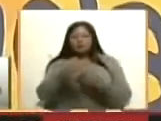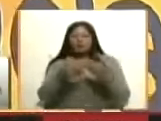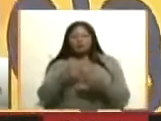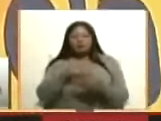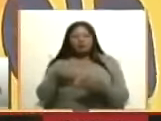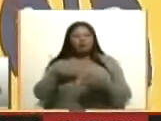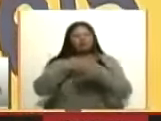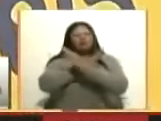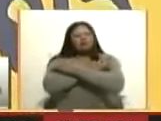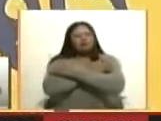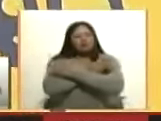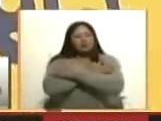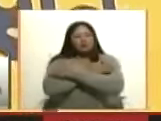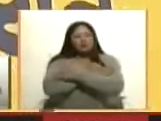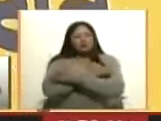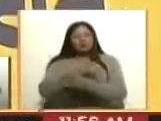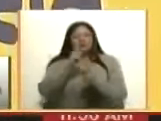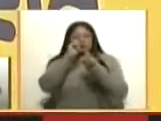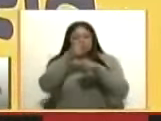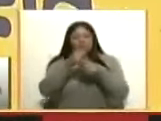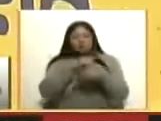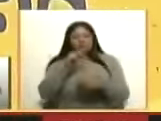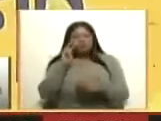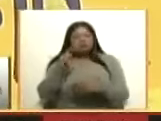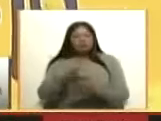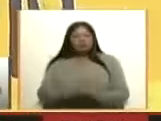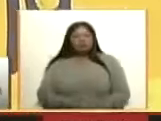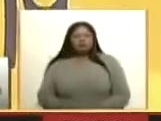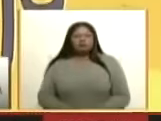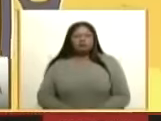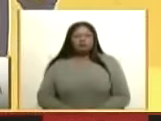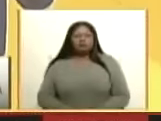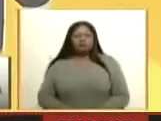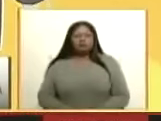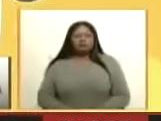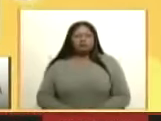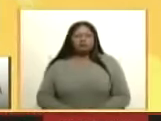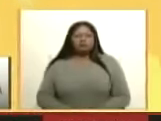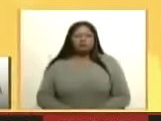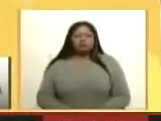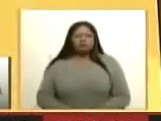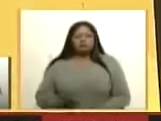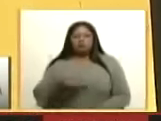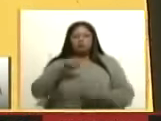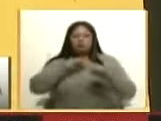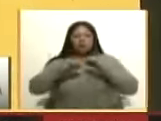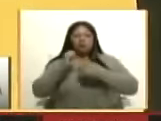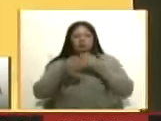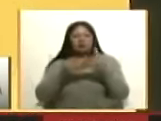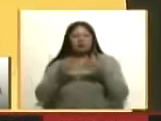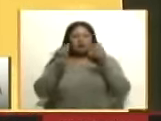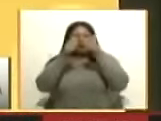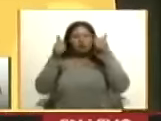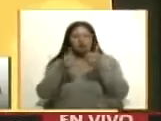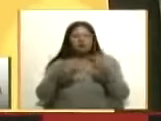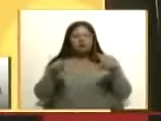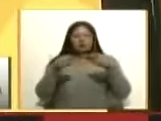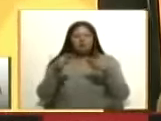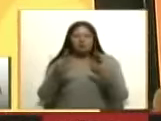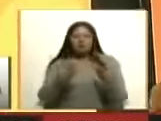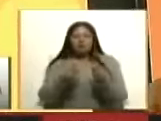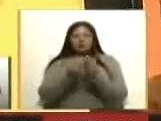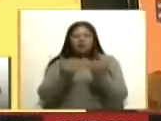felicitar y reconocer a todos los sectores de la vida nacional que se movilizaron a los artistas con la música que